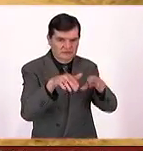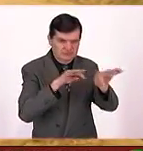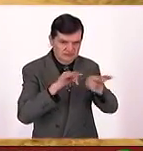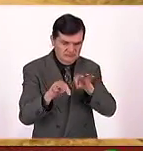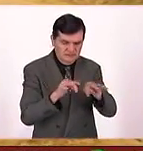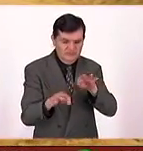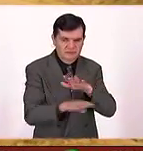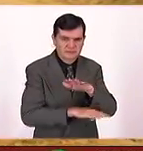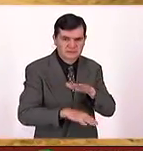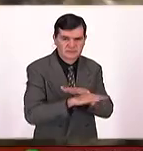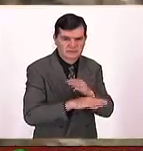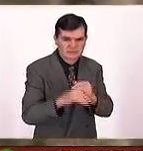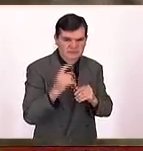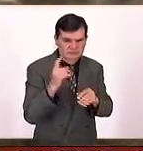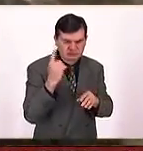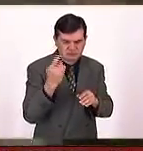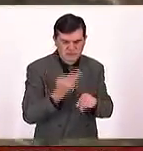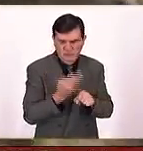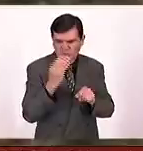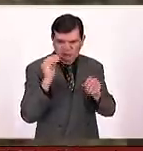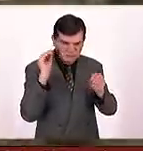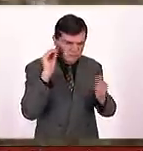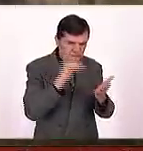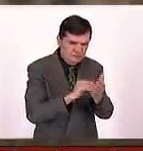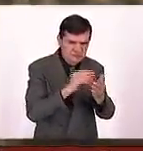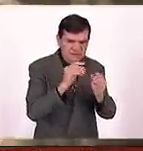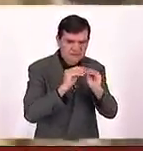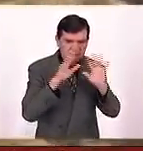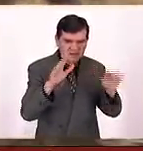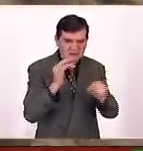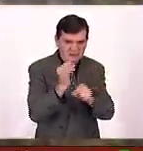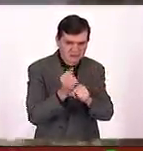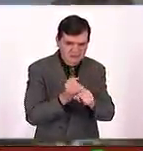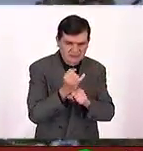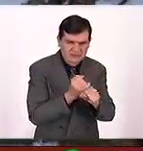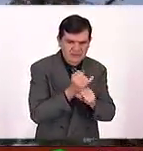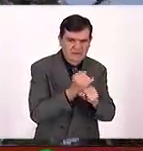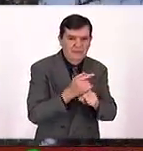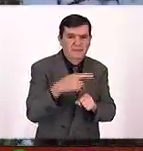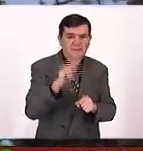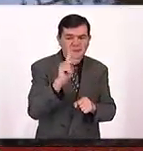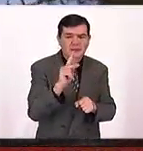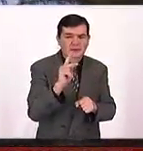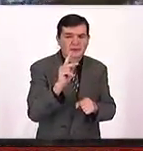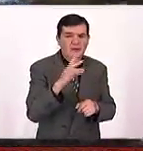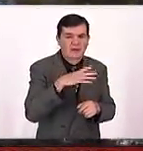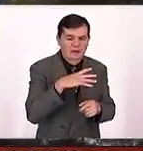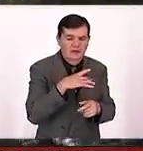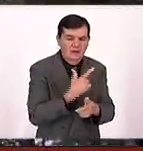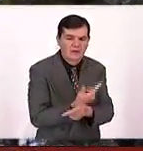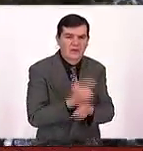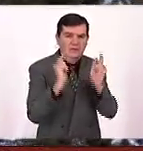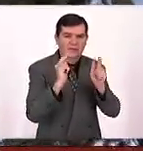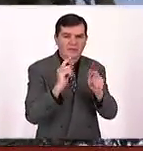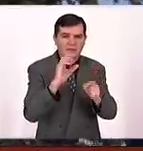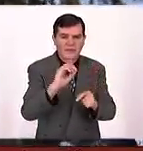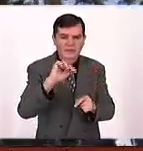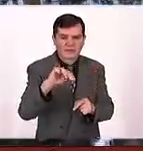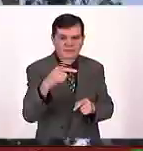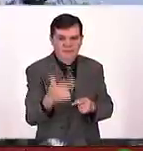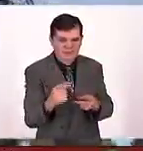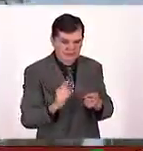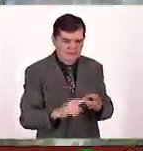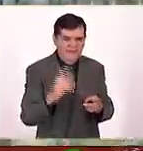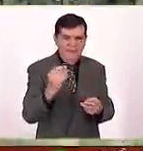pues básicamente está muy diseñada o muy dirigida a formar investigadores, pero en cualquier ONG,